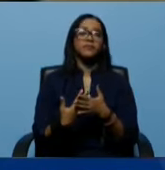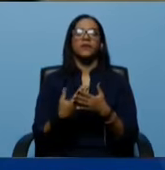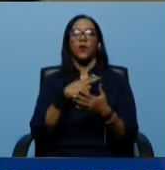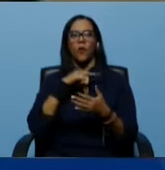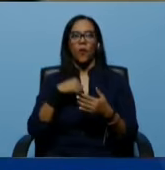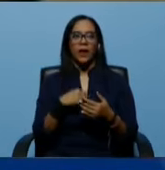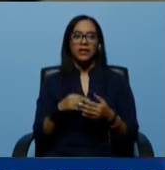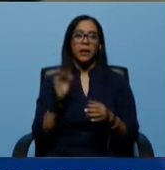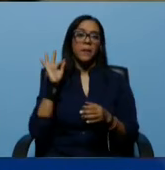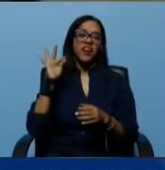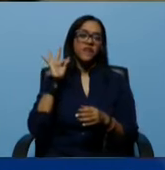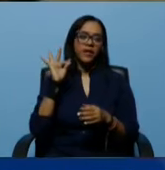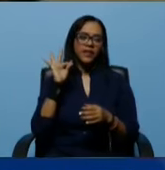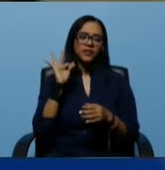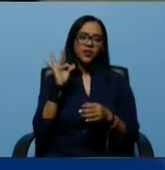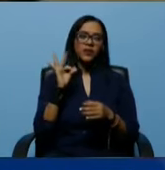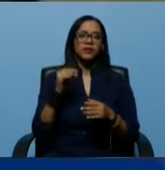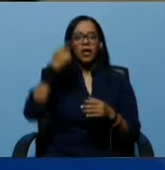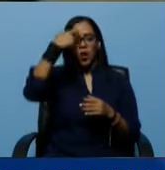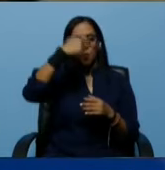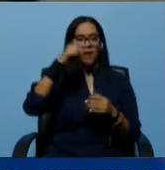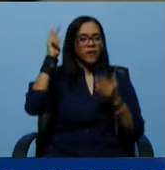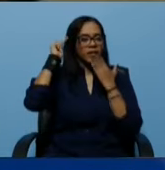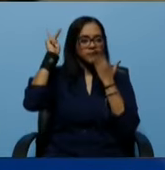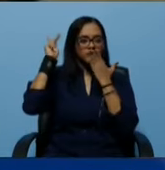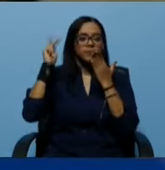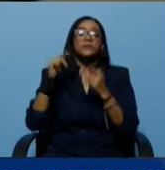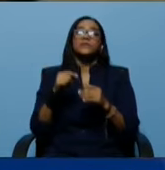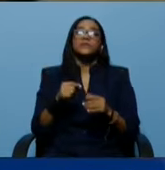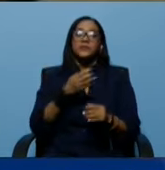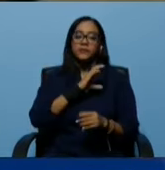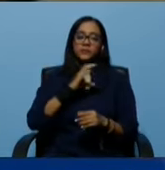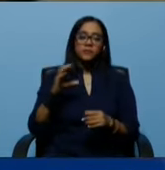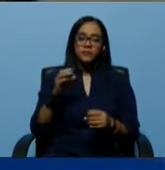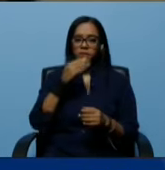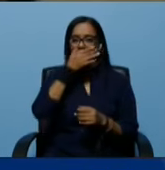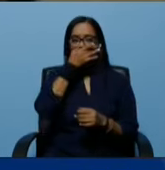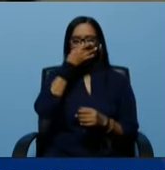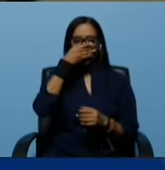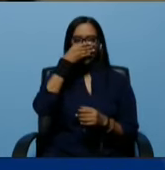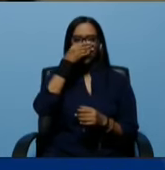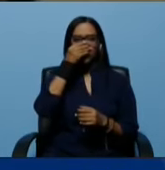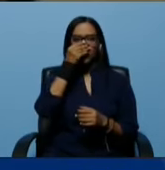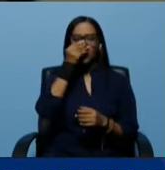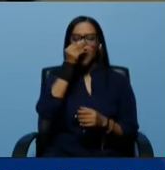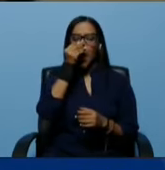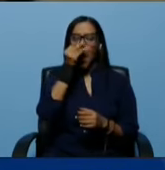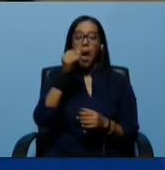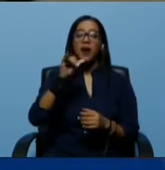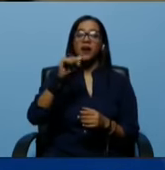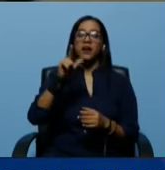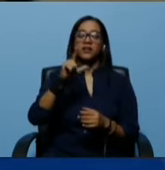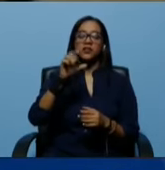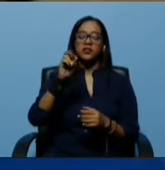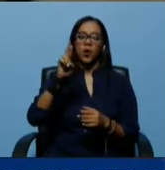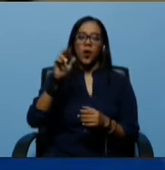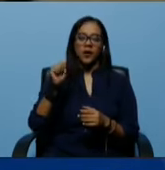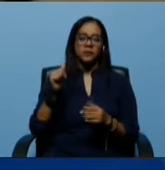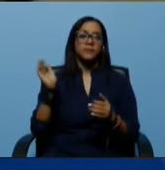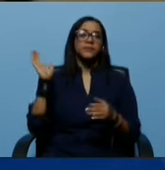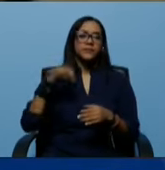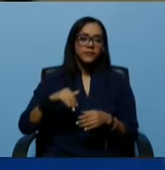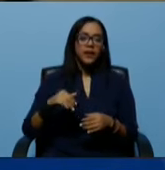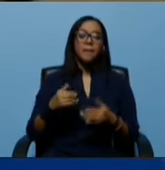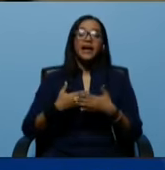con nuestras manifestaciones de los pueblos indígenas, de los cariñas, de la llora de allá de Aragua, para darle